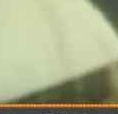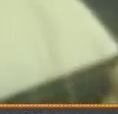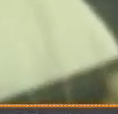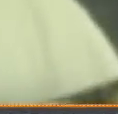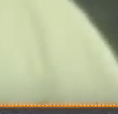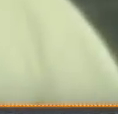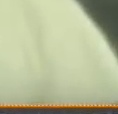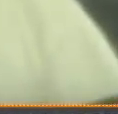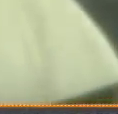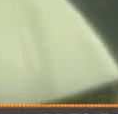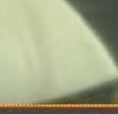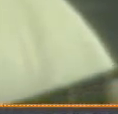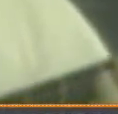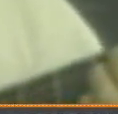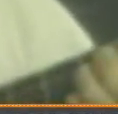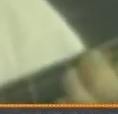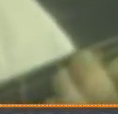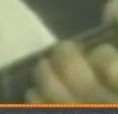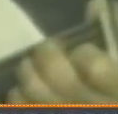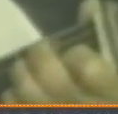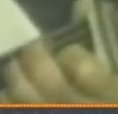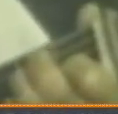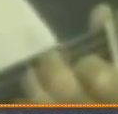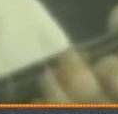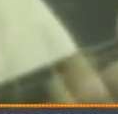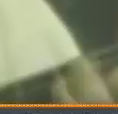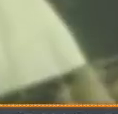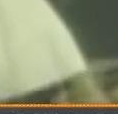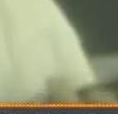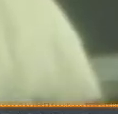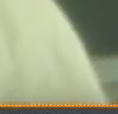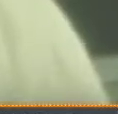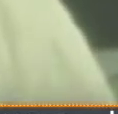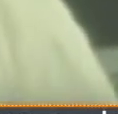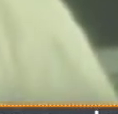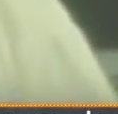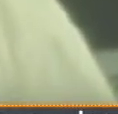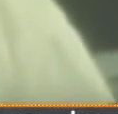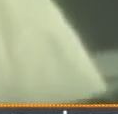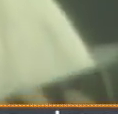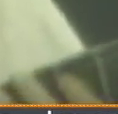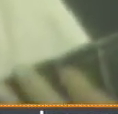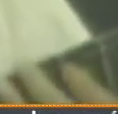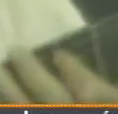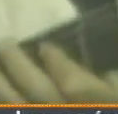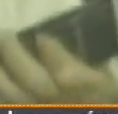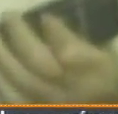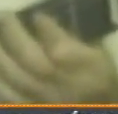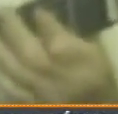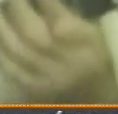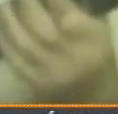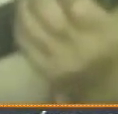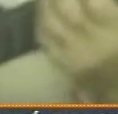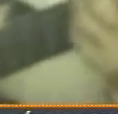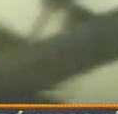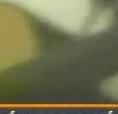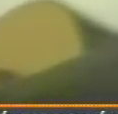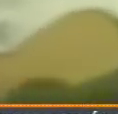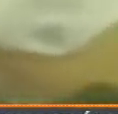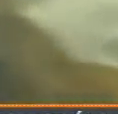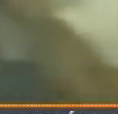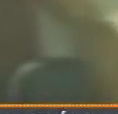caballero de la OEA, ¿qué pasó con su reunión? ¿Cómo no me